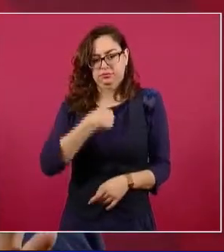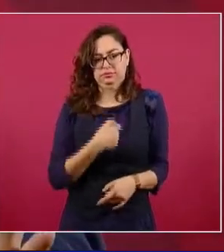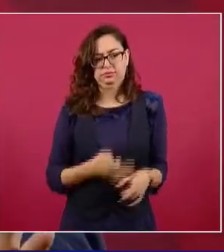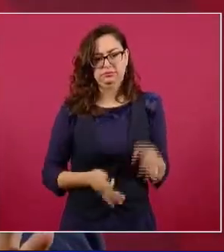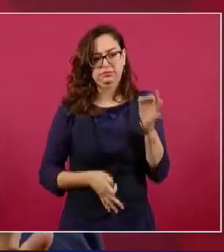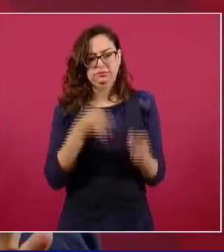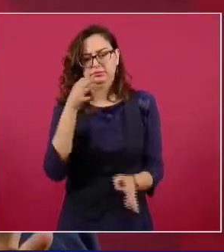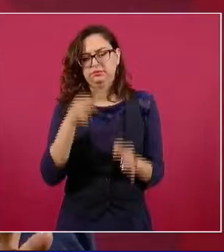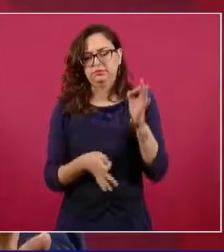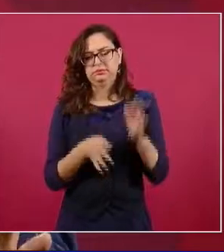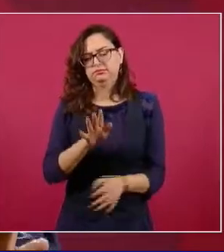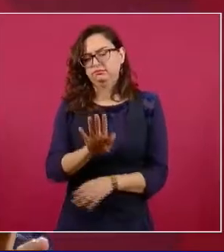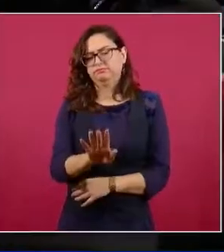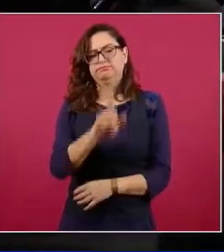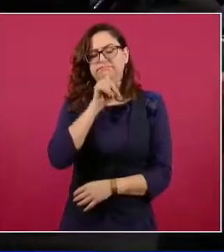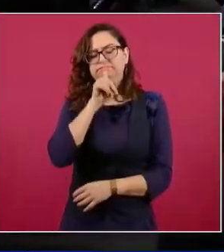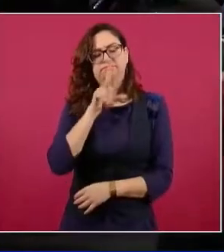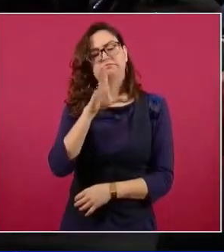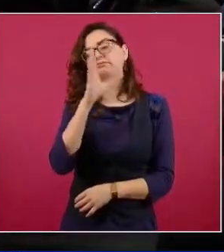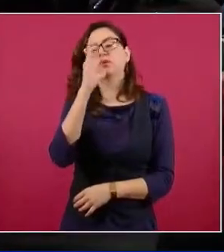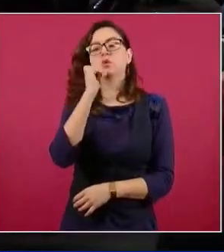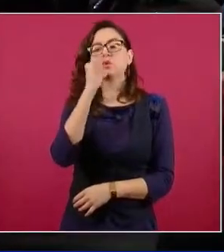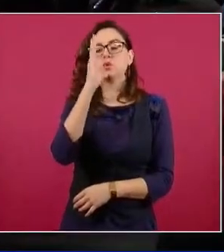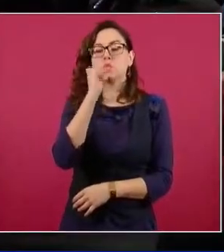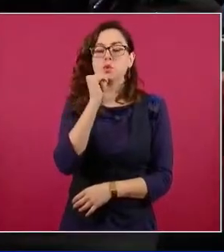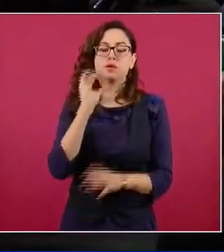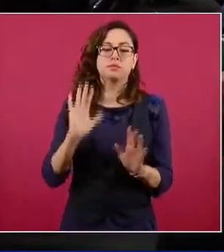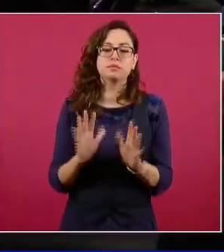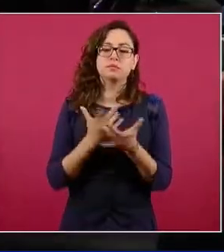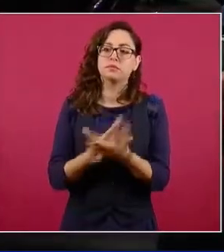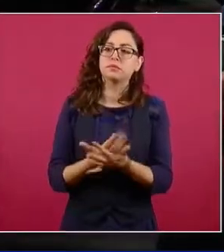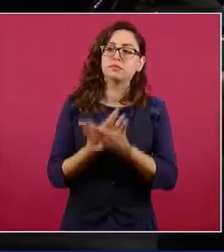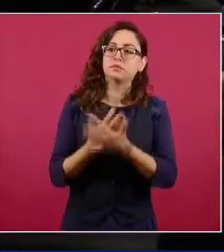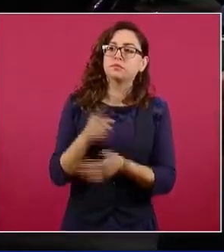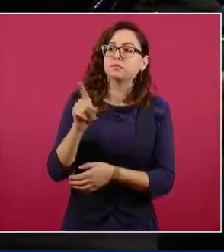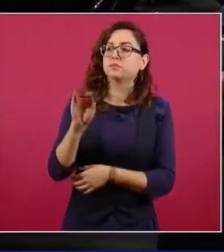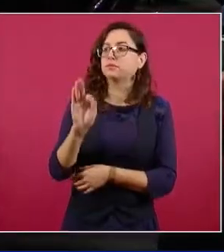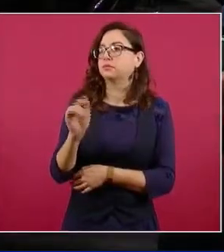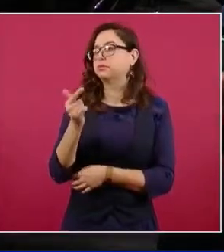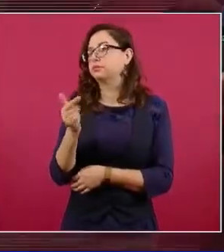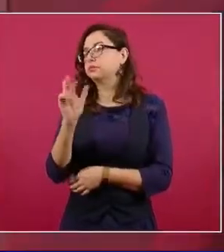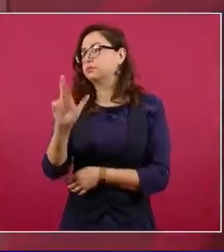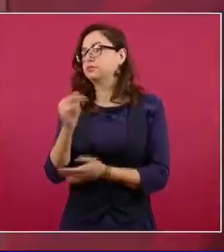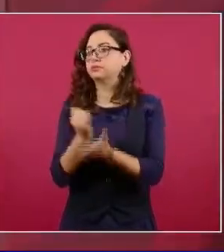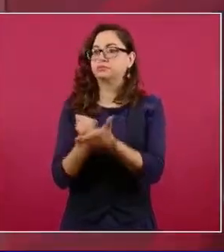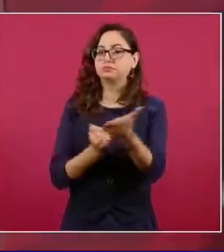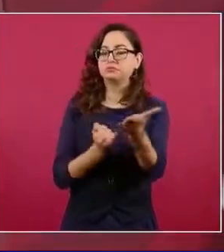y no adelantarnos, esperar